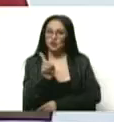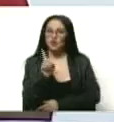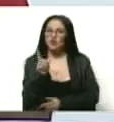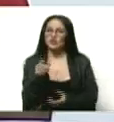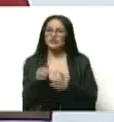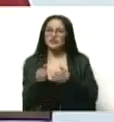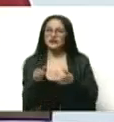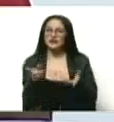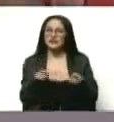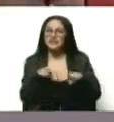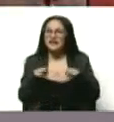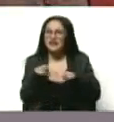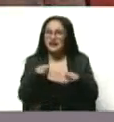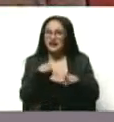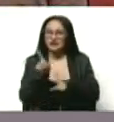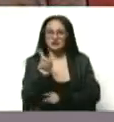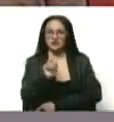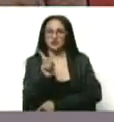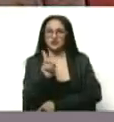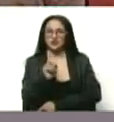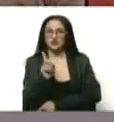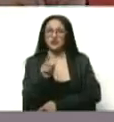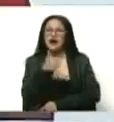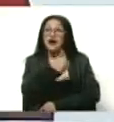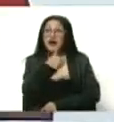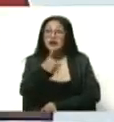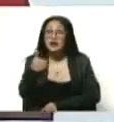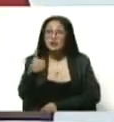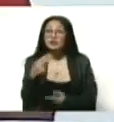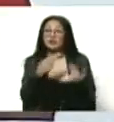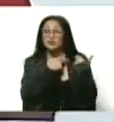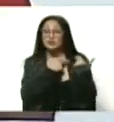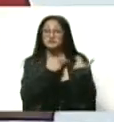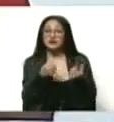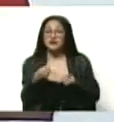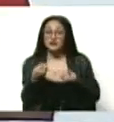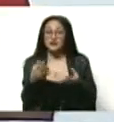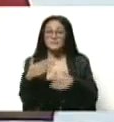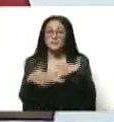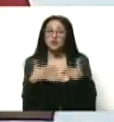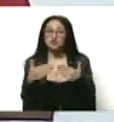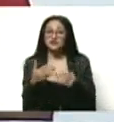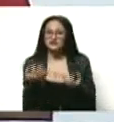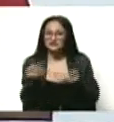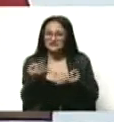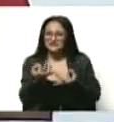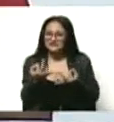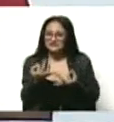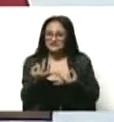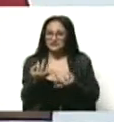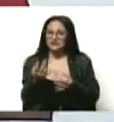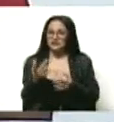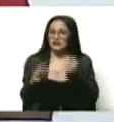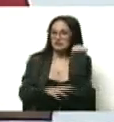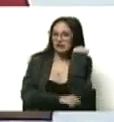proceso. Cada militante tiene la responsabilidad de garantizar que el proceso sea totalmente transparente. De